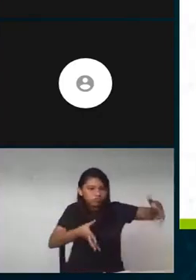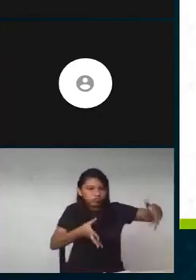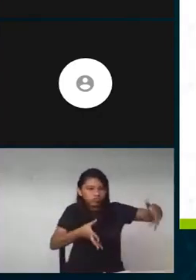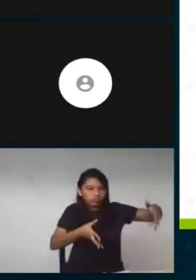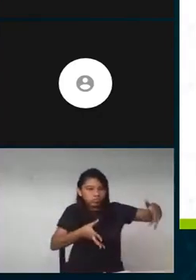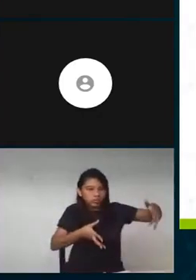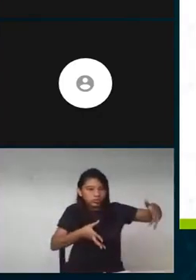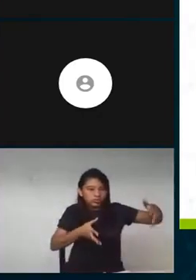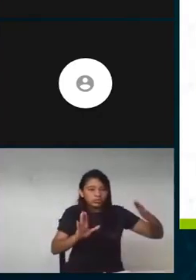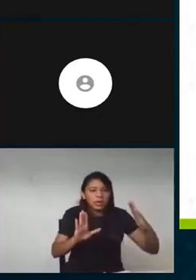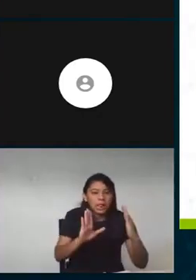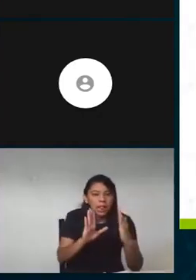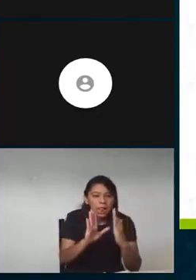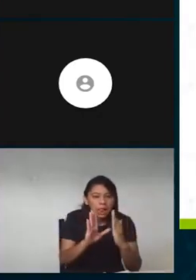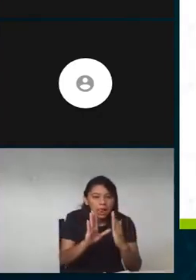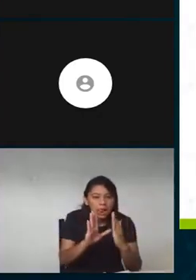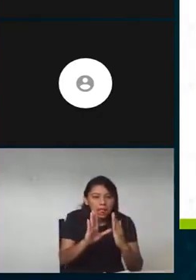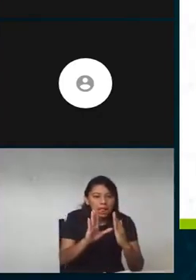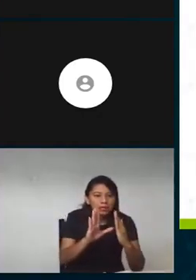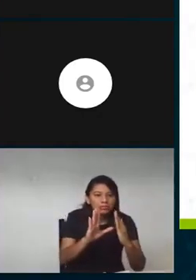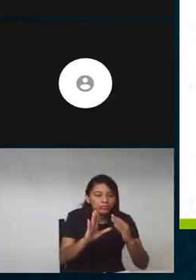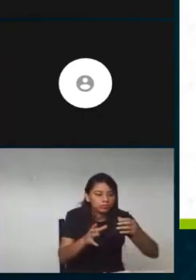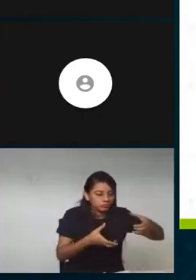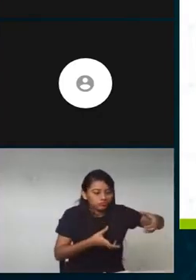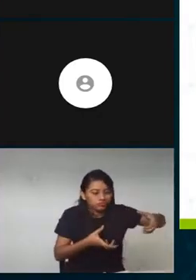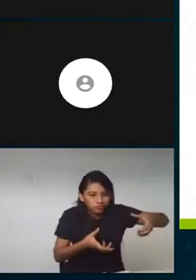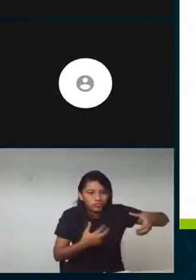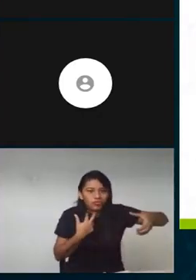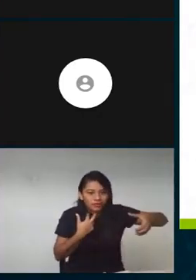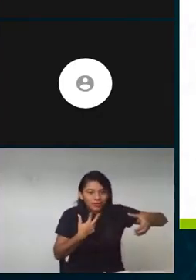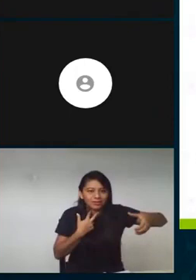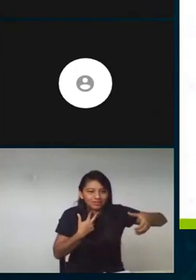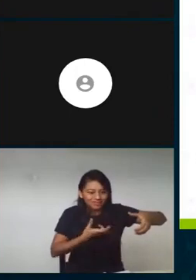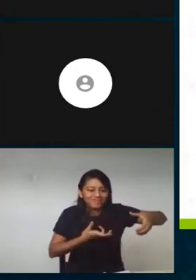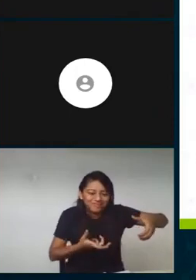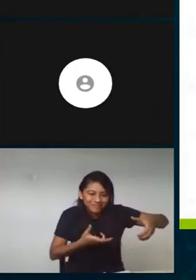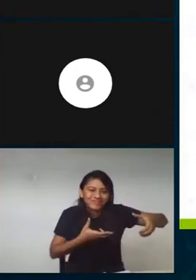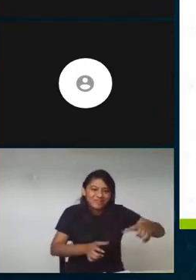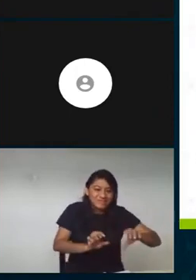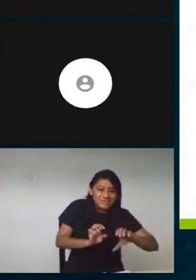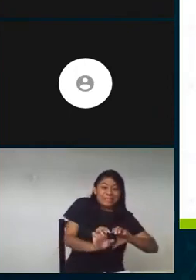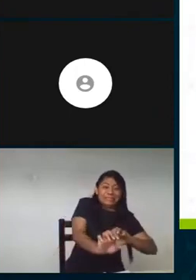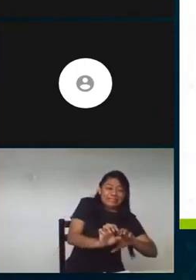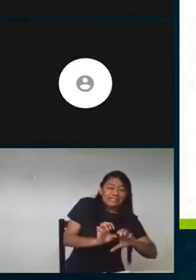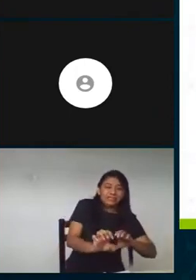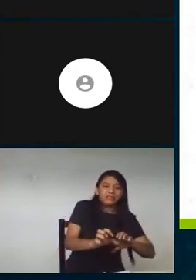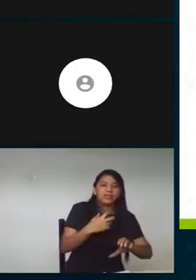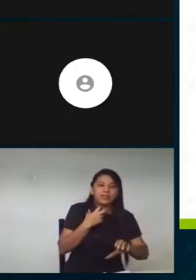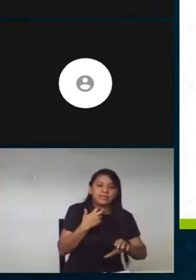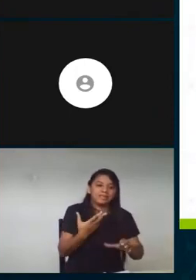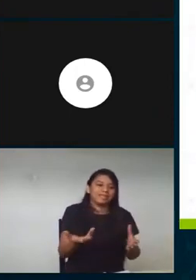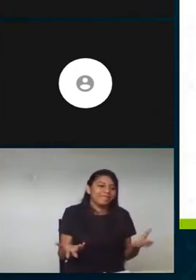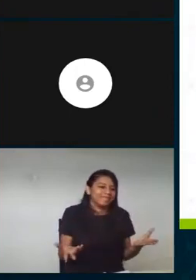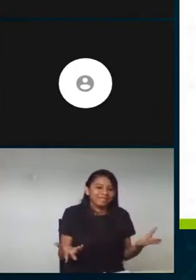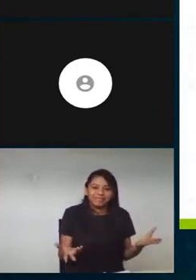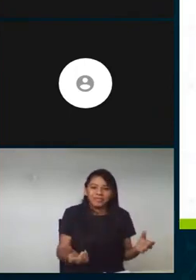orificio que en ese momento desde la parte de arriba está presentando un agrietamiento, ¿cierto? Eso